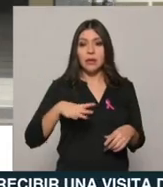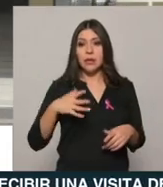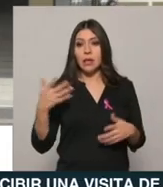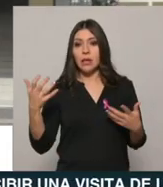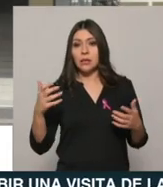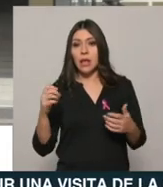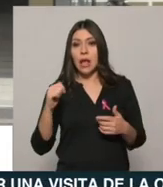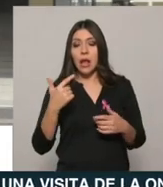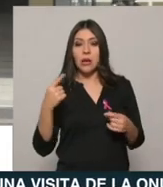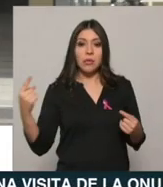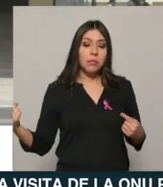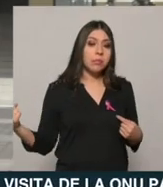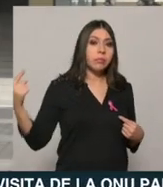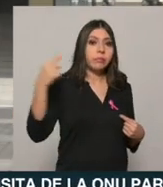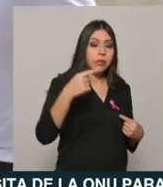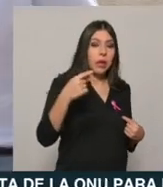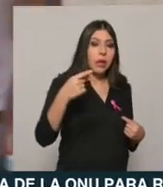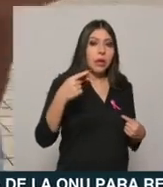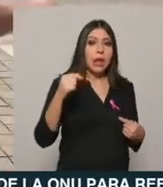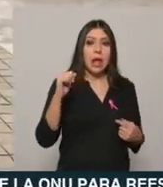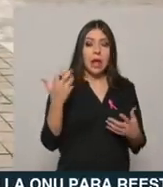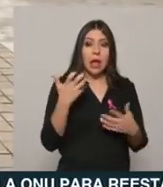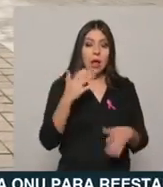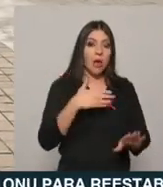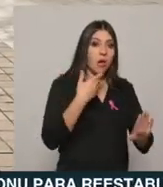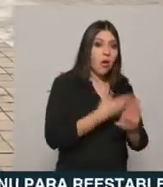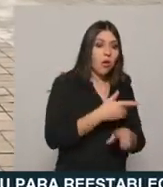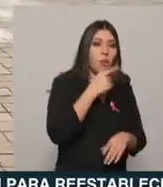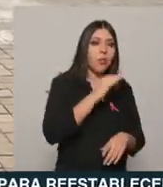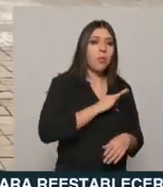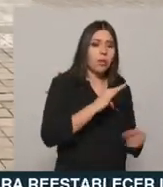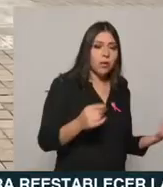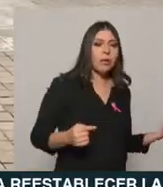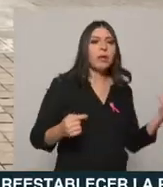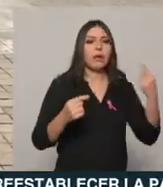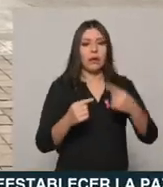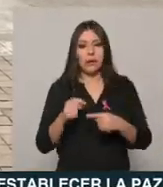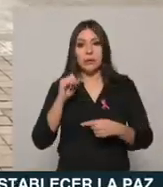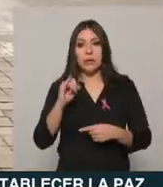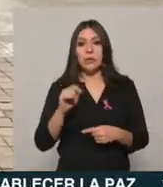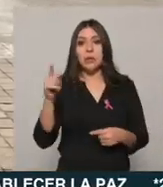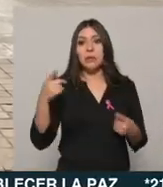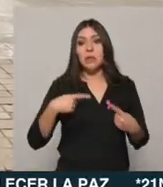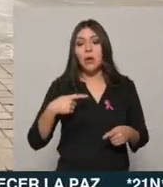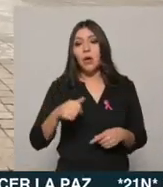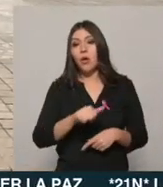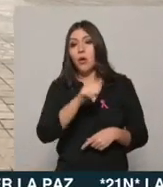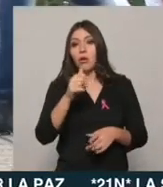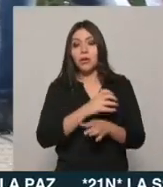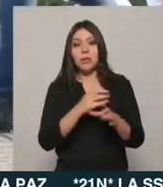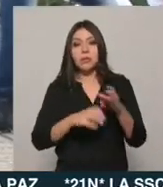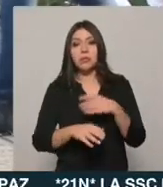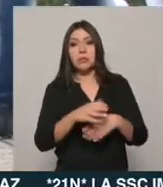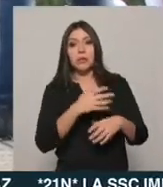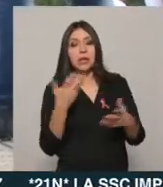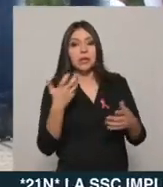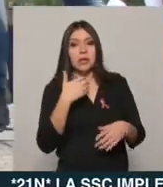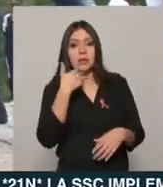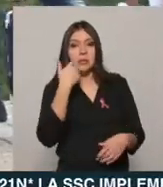manera, el policía entonces está habilitado legalmente para actuar de otra. Si el ciudadano actúa con una resistencia